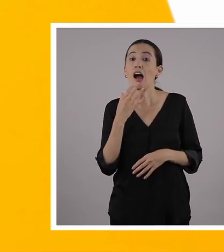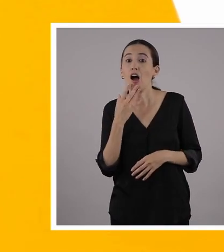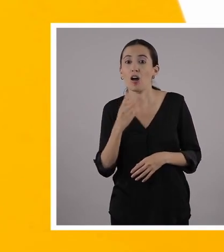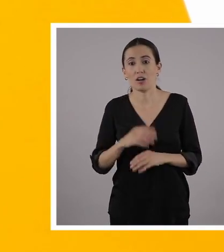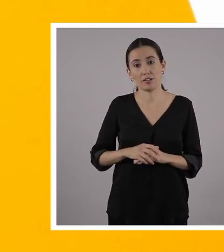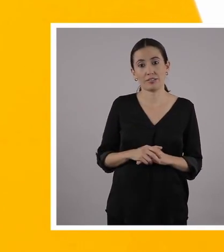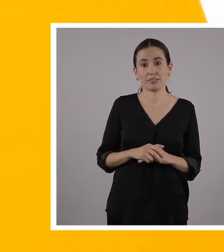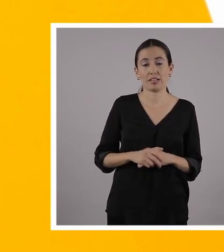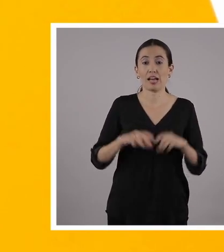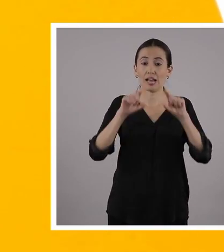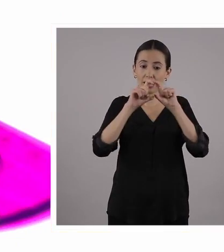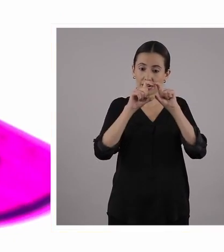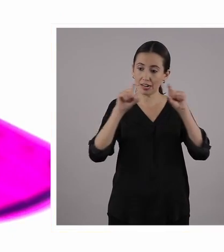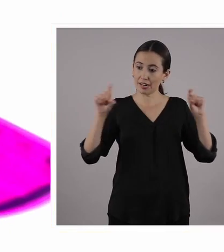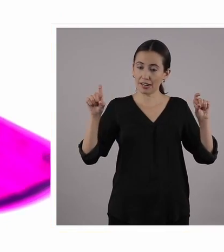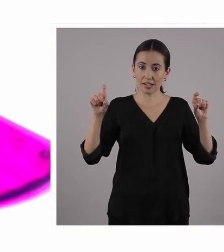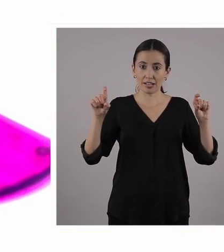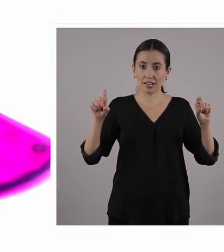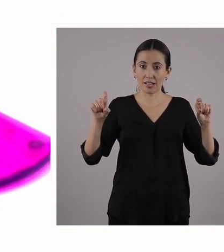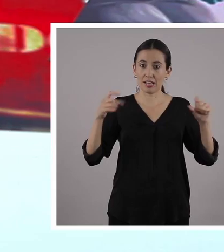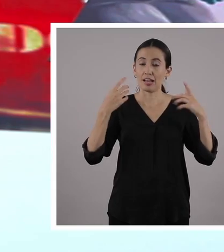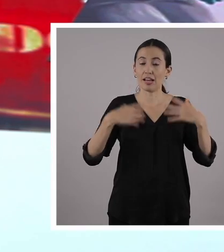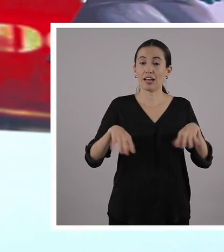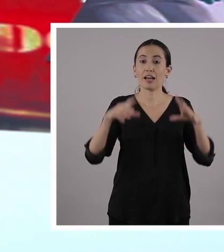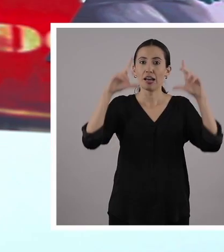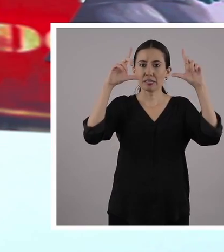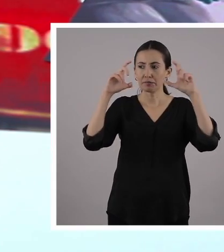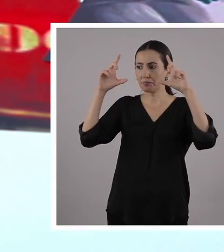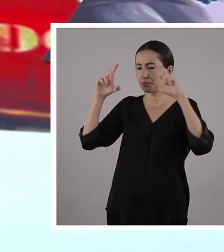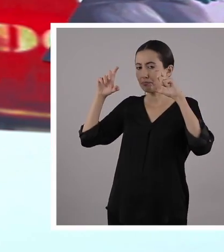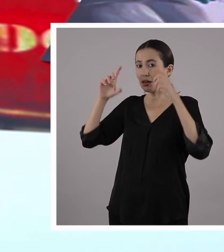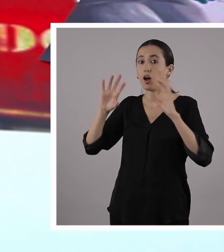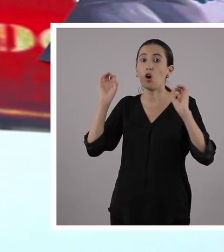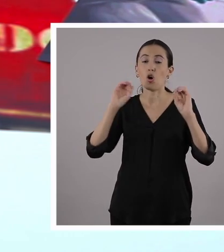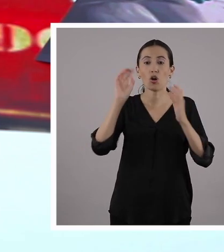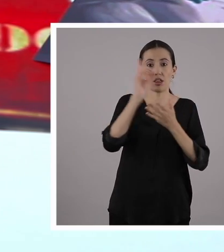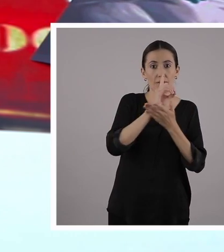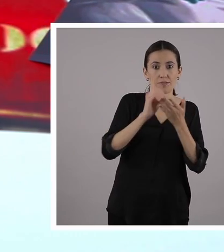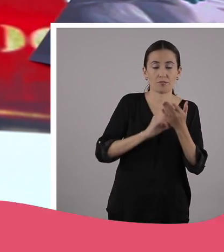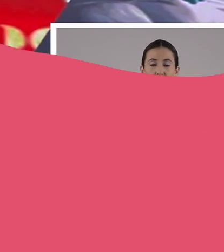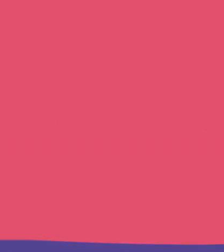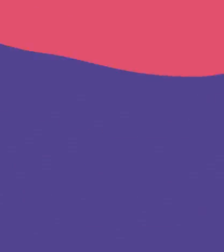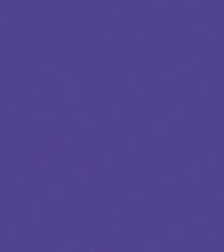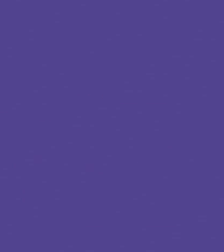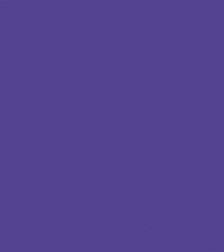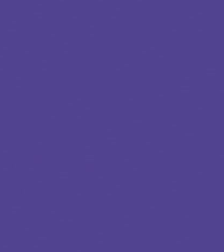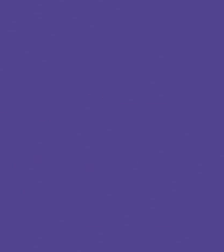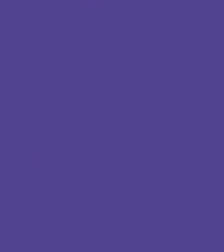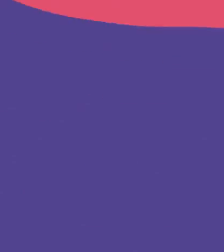cartulinas de colores, regla, imágenes impresas o dibujadas.